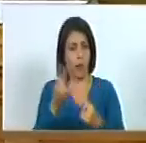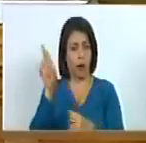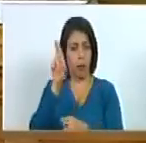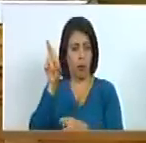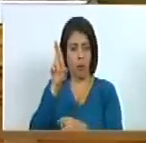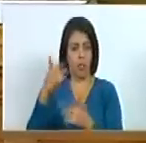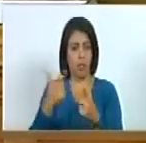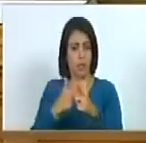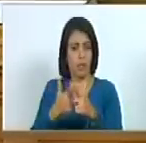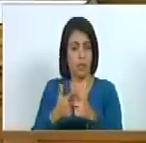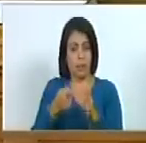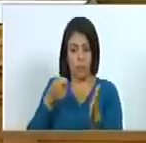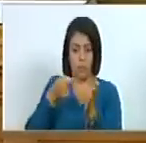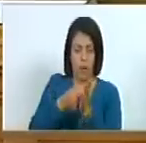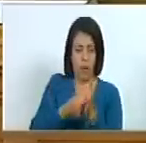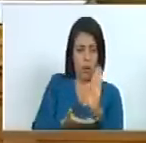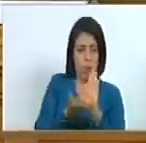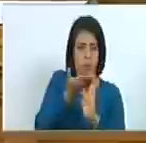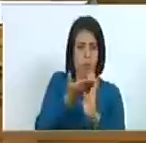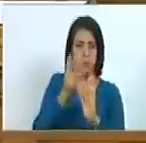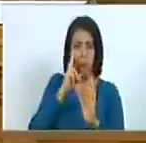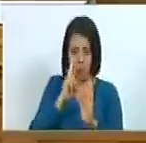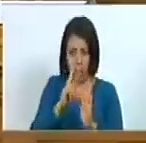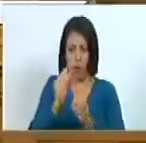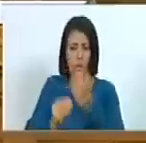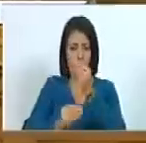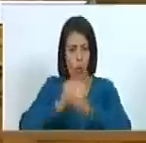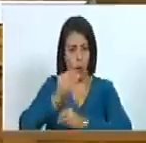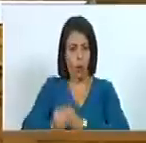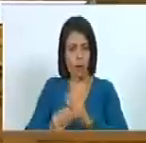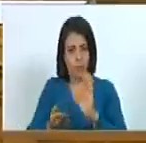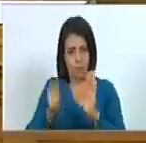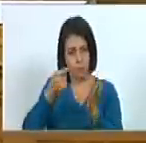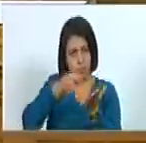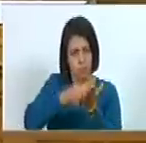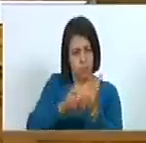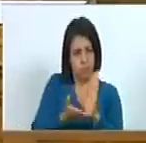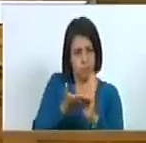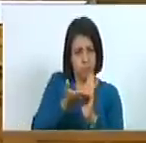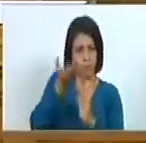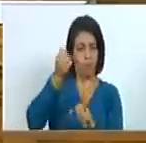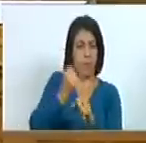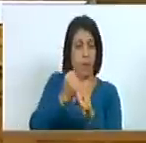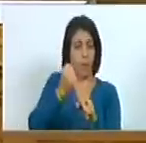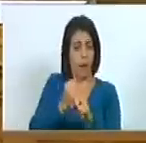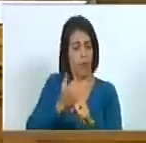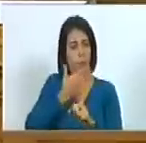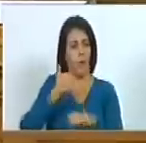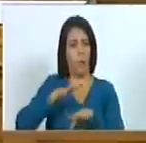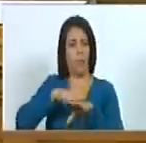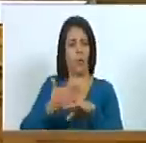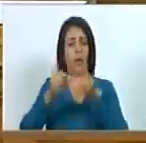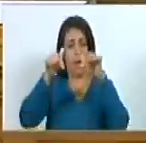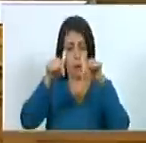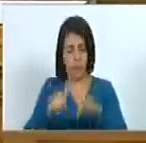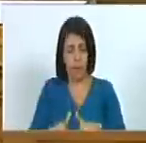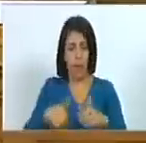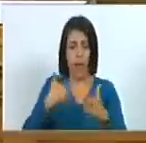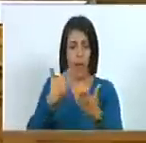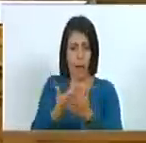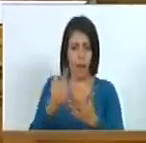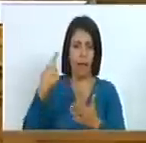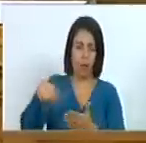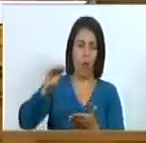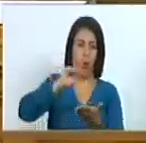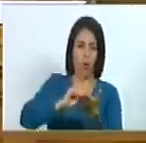República si indexamos el salario. Pues ya van a ver cómo se hace indexando el ingreso de los trabajadores, porque de aquí hasta que haya